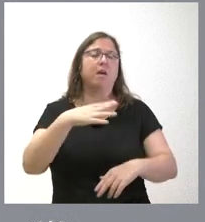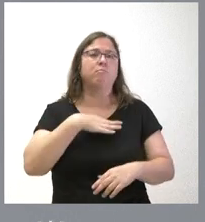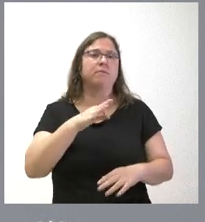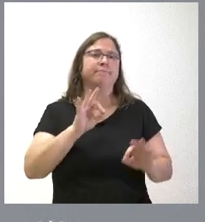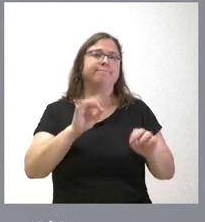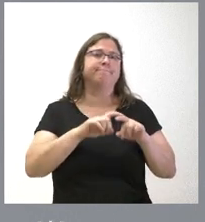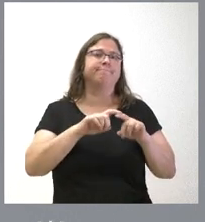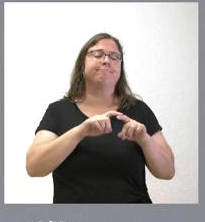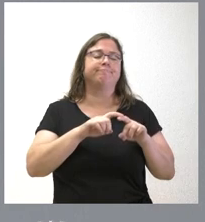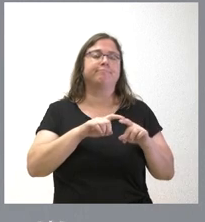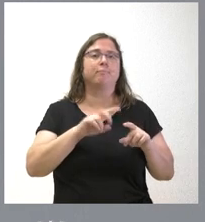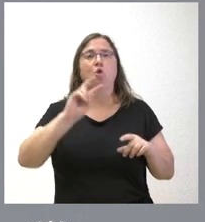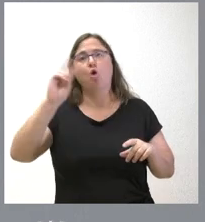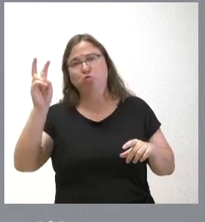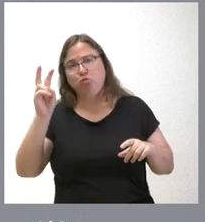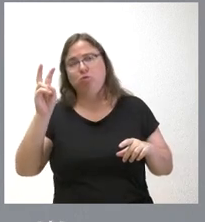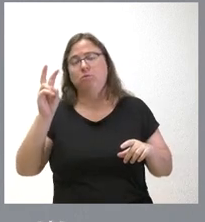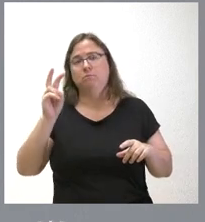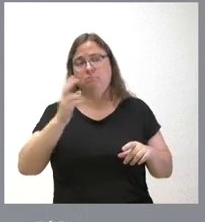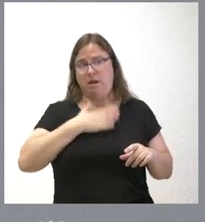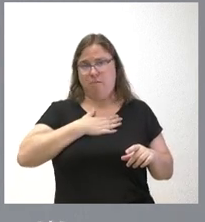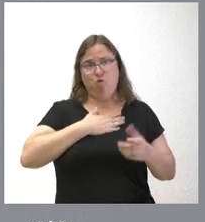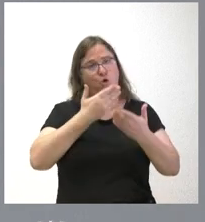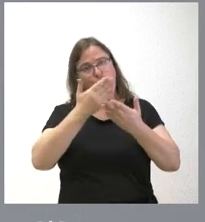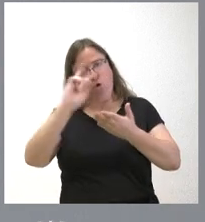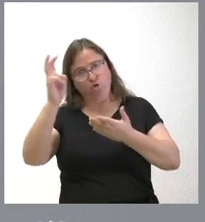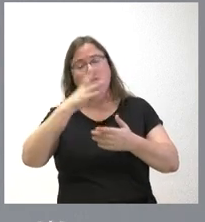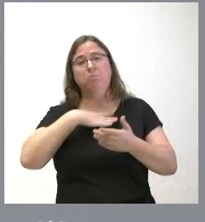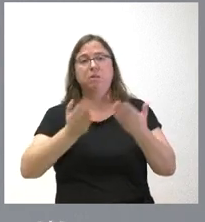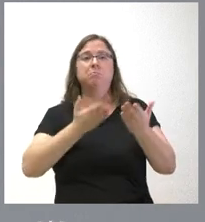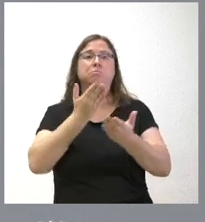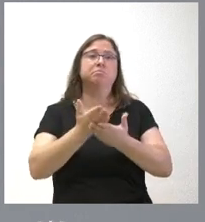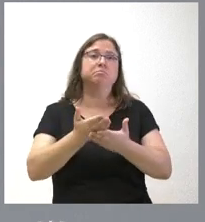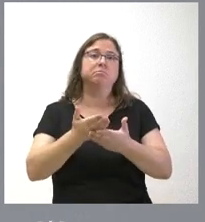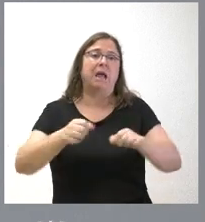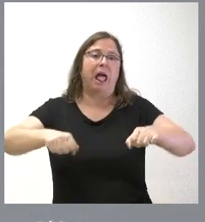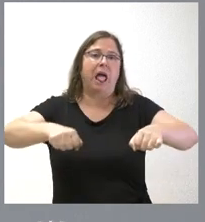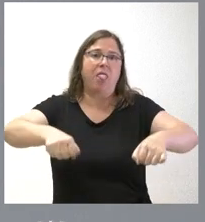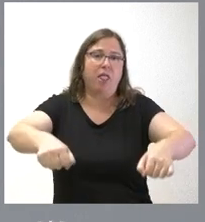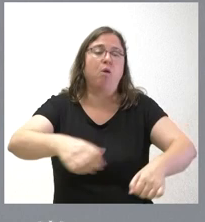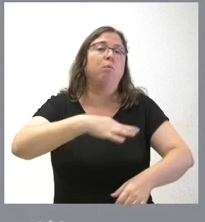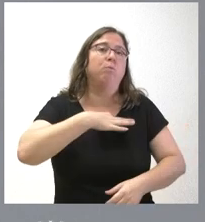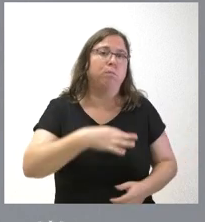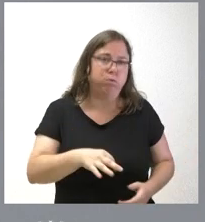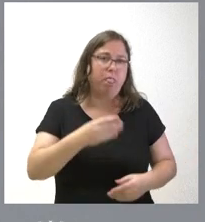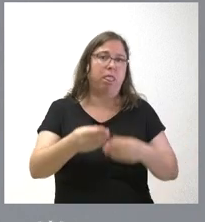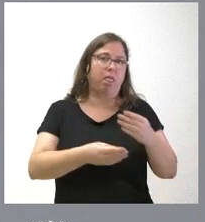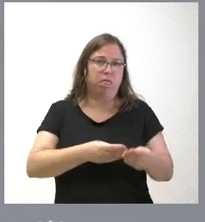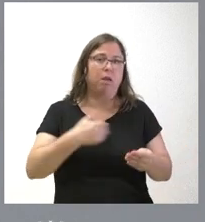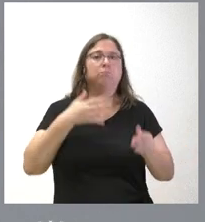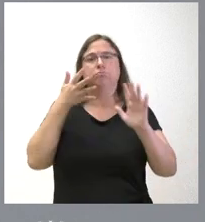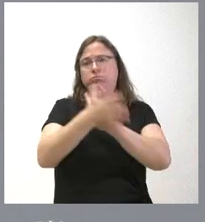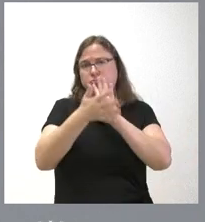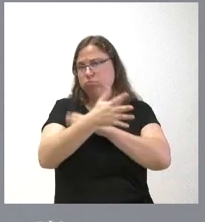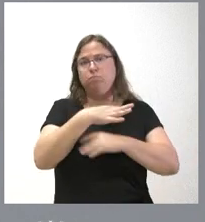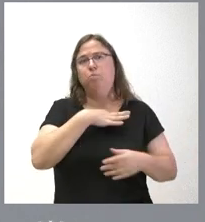distinto al titularidad junta de Castilla y león Pues optaron por ese tipo de instrumentos que lógicamente lo pueden hacer y les podríamos informar y